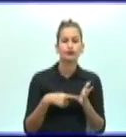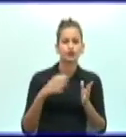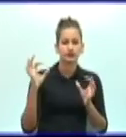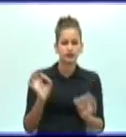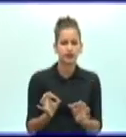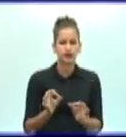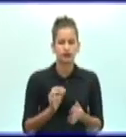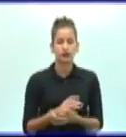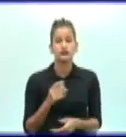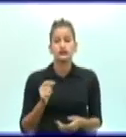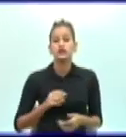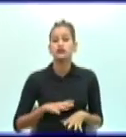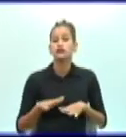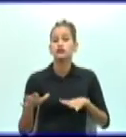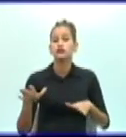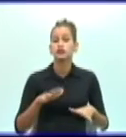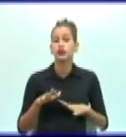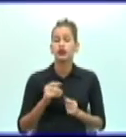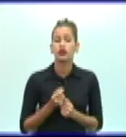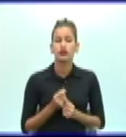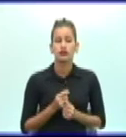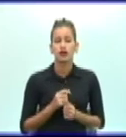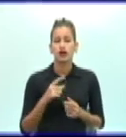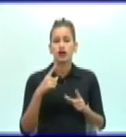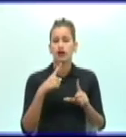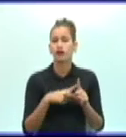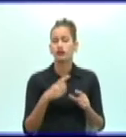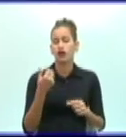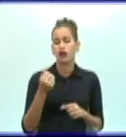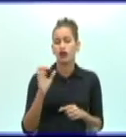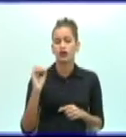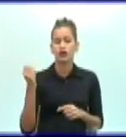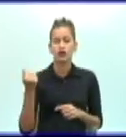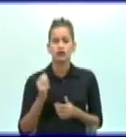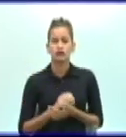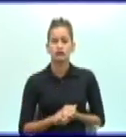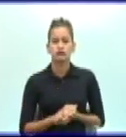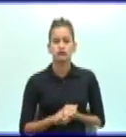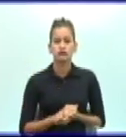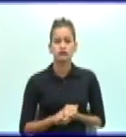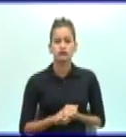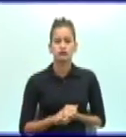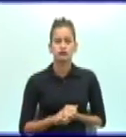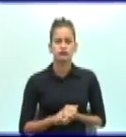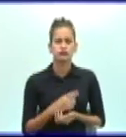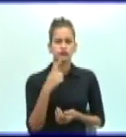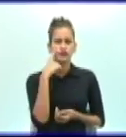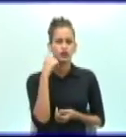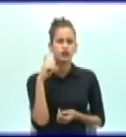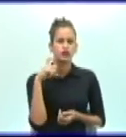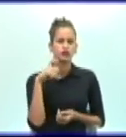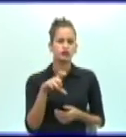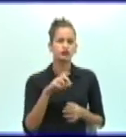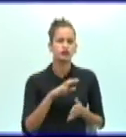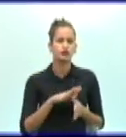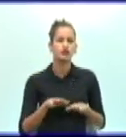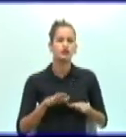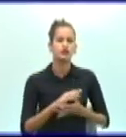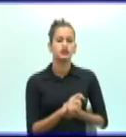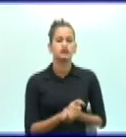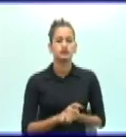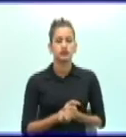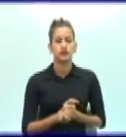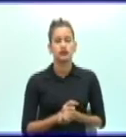mueve según un ángulo orientado a OA. Ahora veamos este último movimiento, y es una rotación